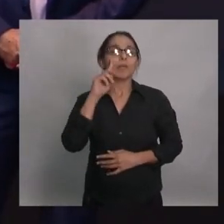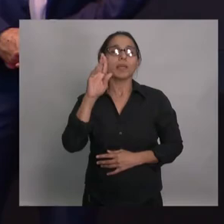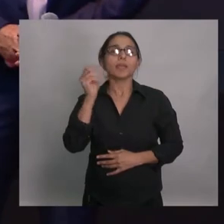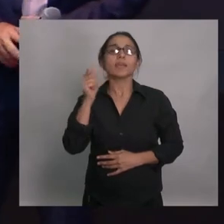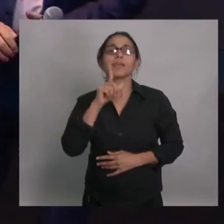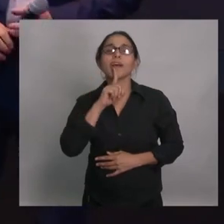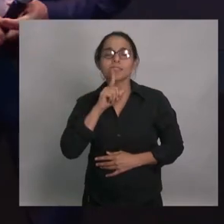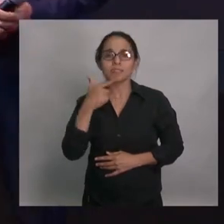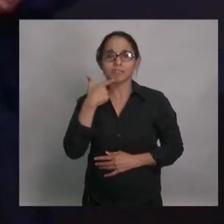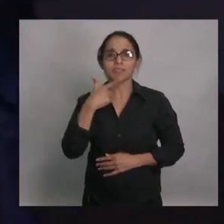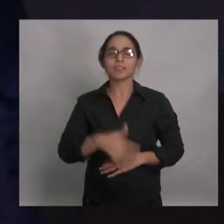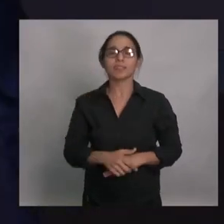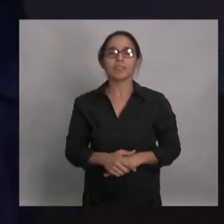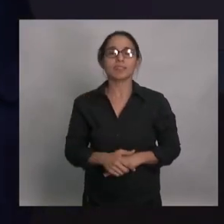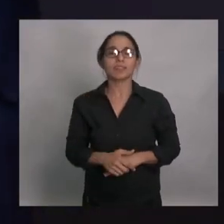colombia